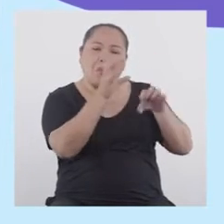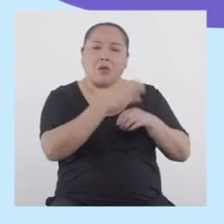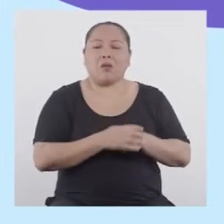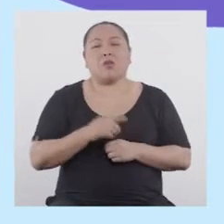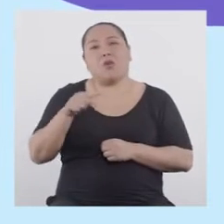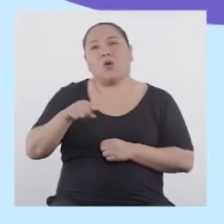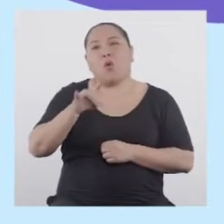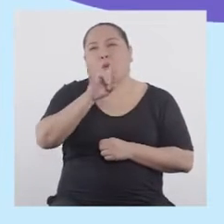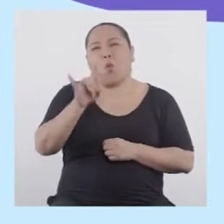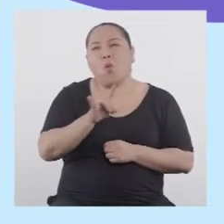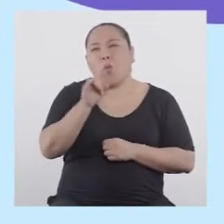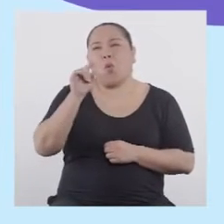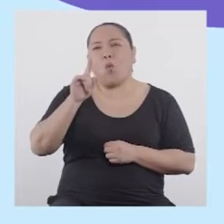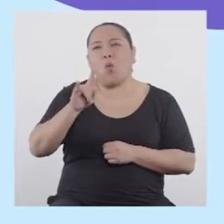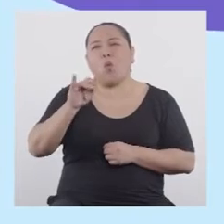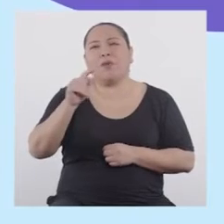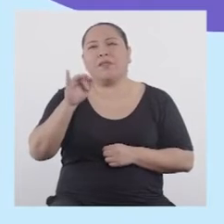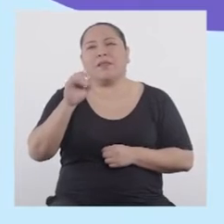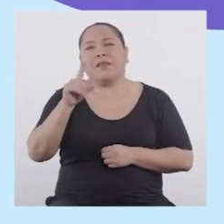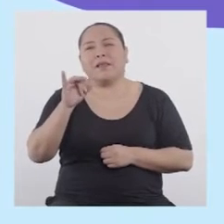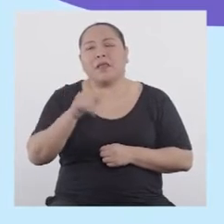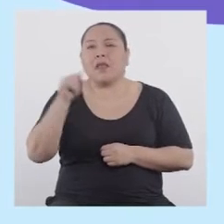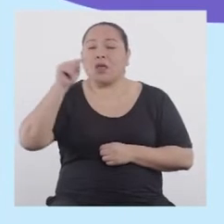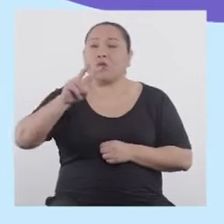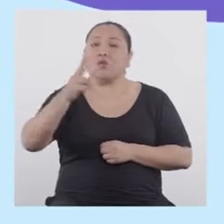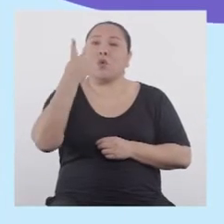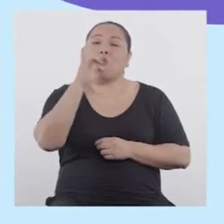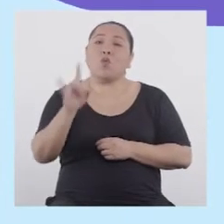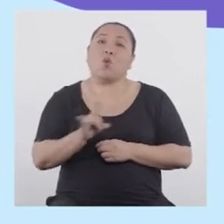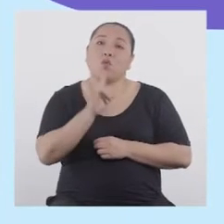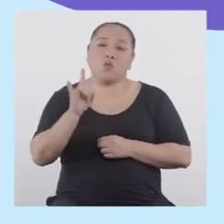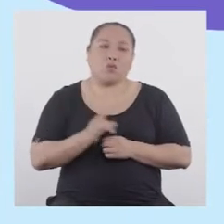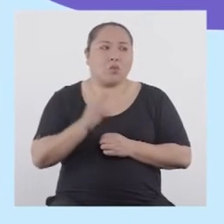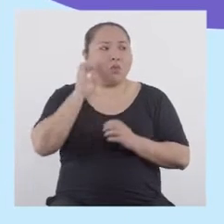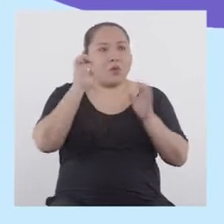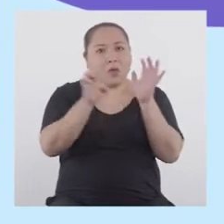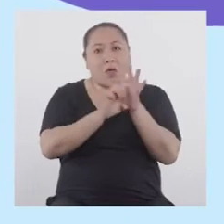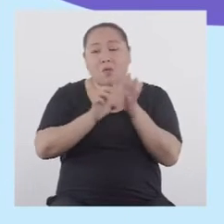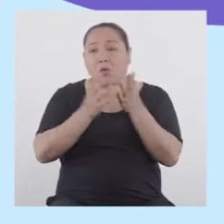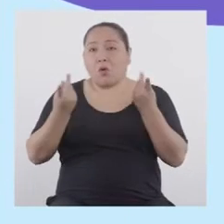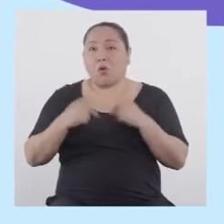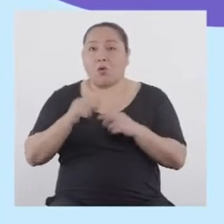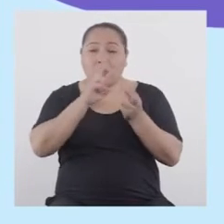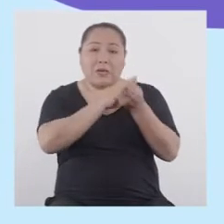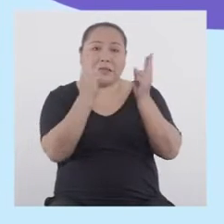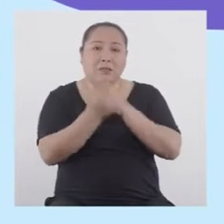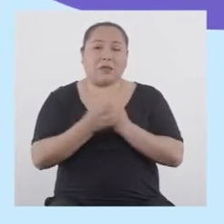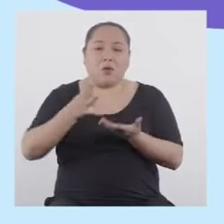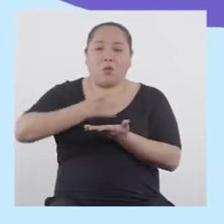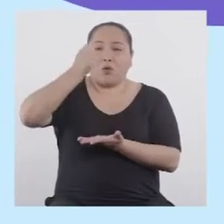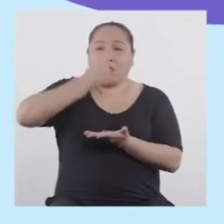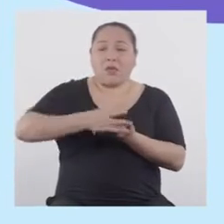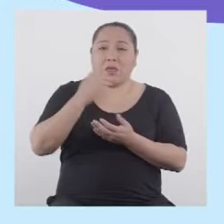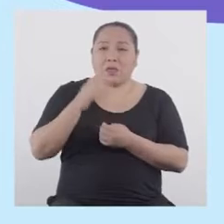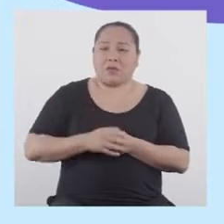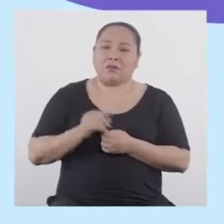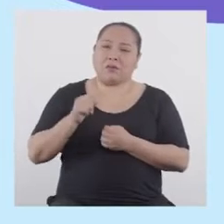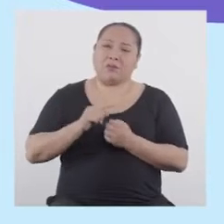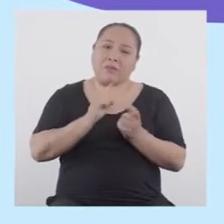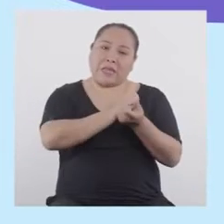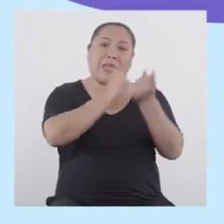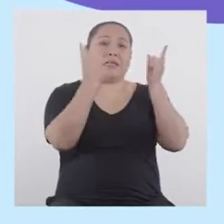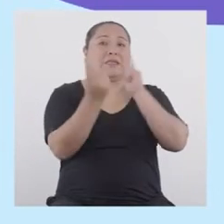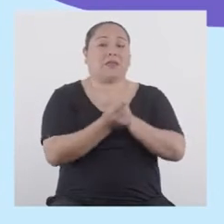objeto utilitario a aquel objeto que se le da un segundo uso. Por ejemplo, cuando reciclas botellas de plástico y